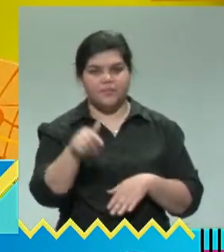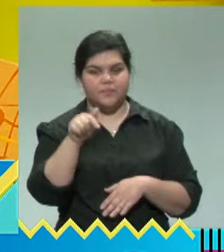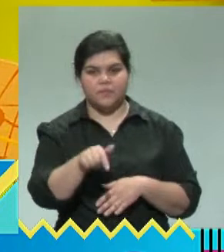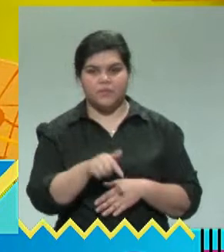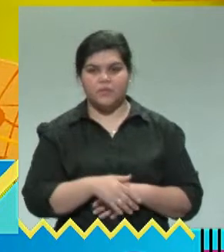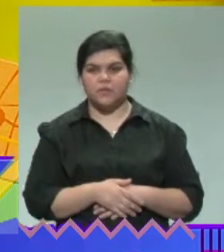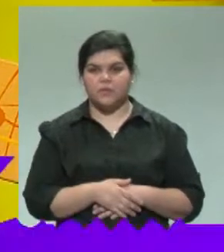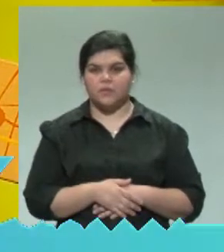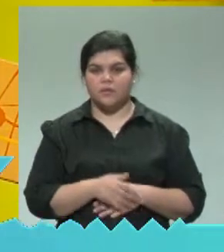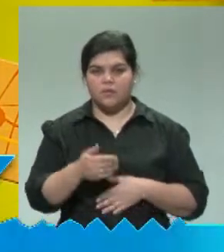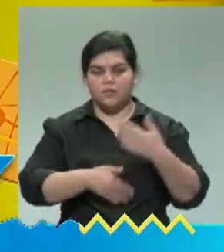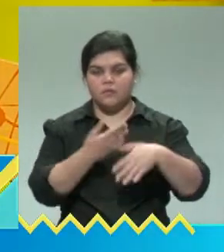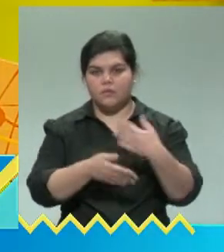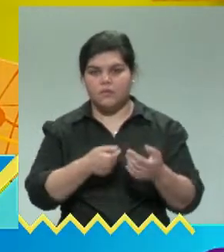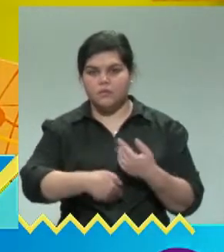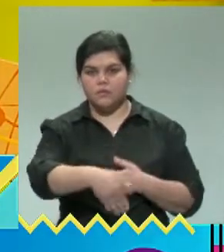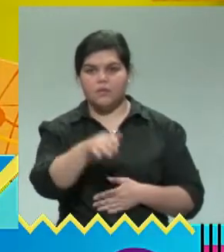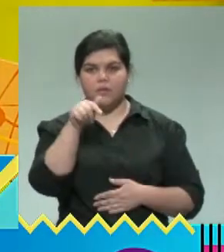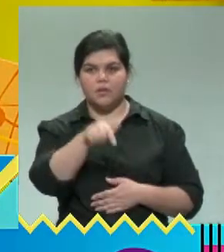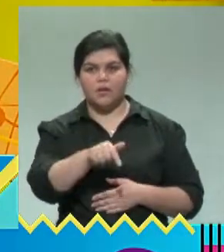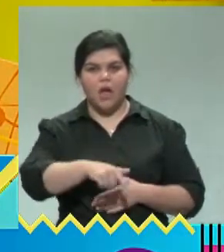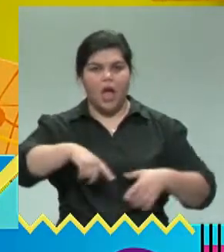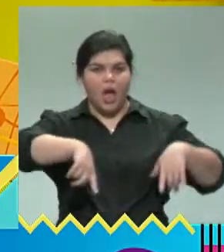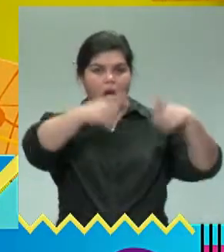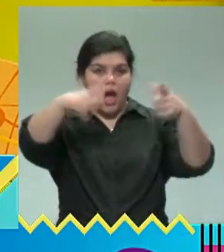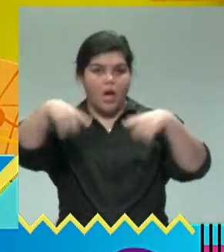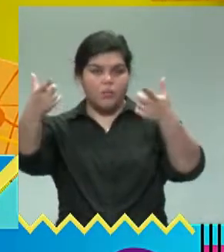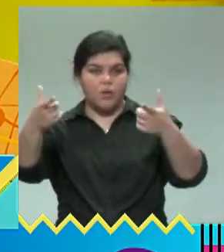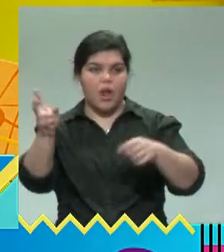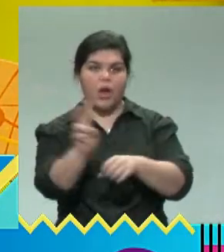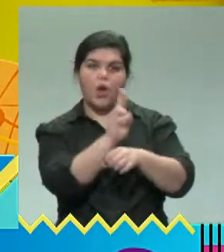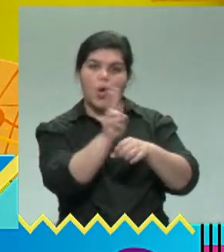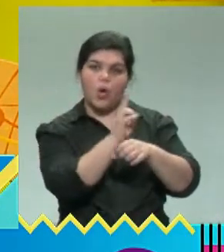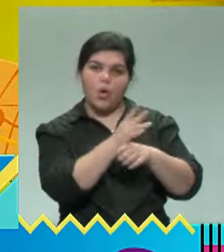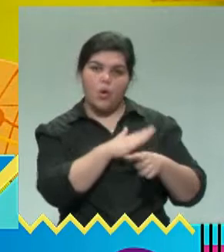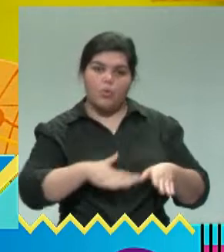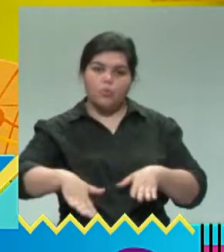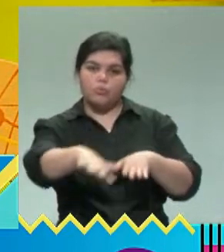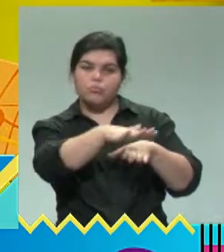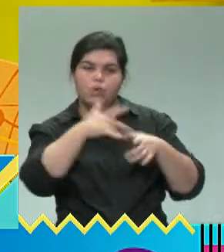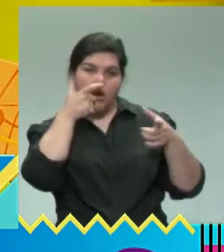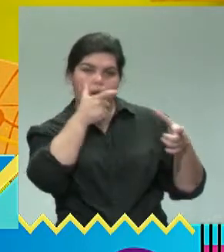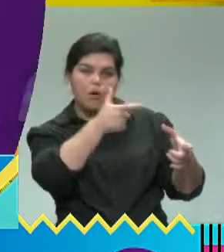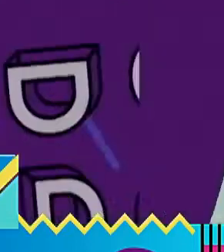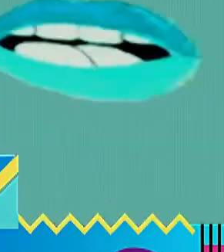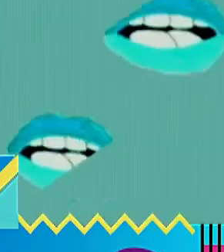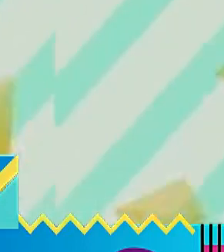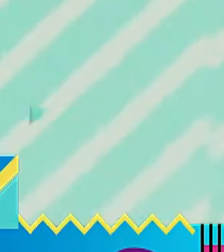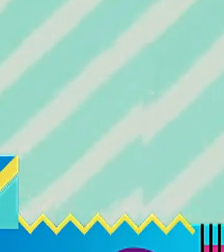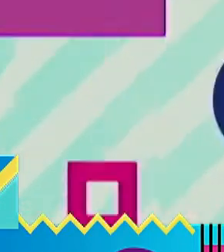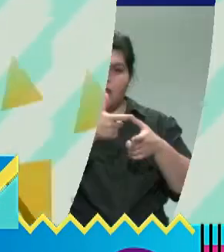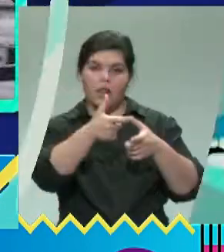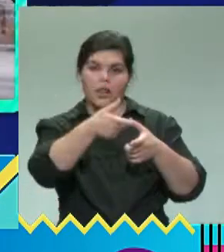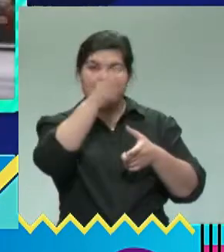un diagnóstico general del arbolado, presentándolo a la legislatura y al Poder Ejecutivo. En ese diagnóstico se tiene en